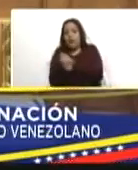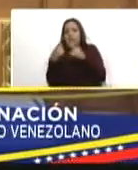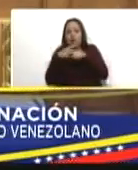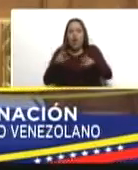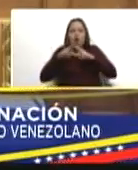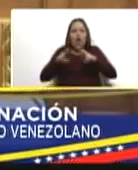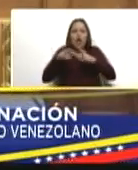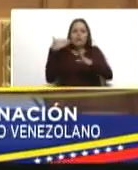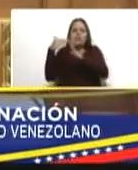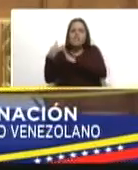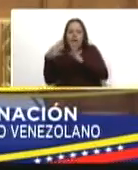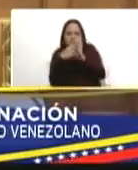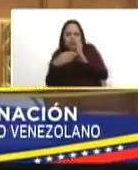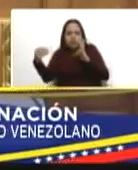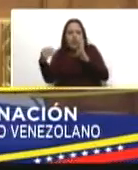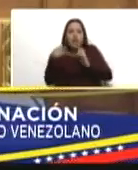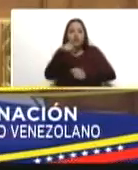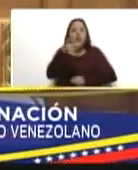mensaje